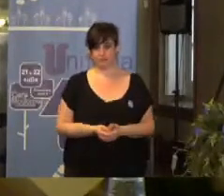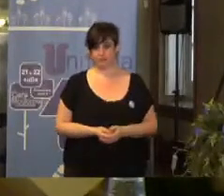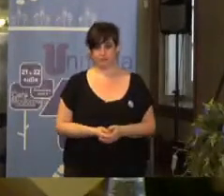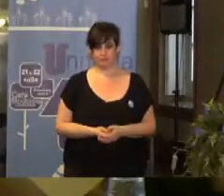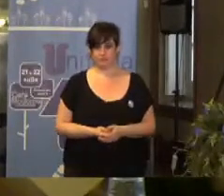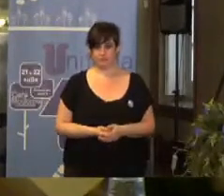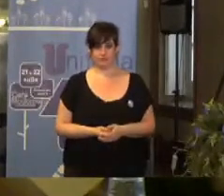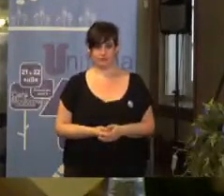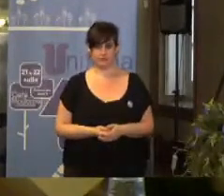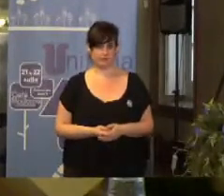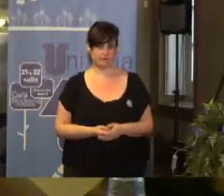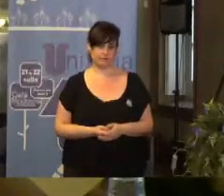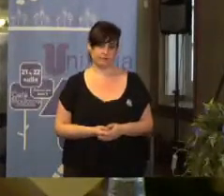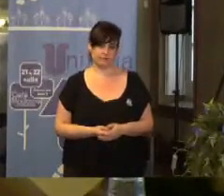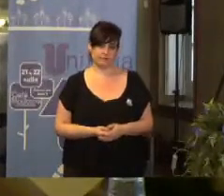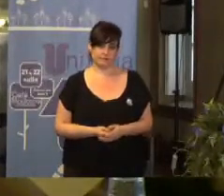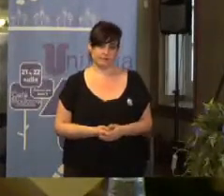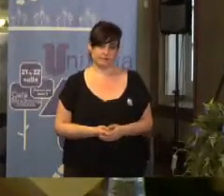poñernos a andar nese camiño, non?